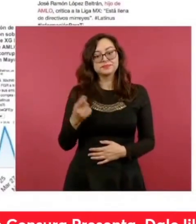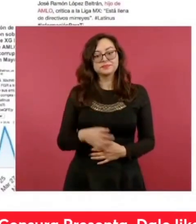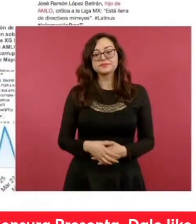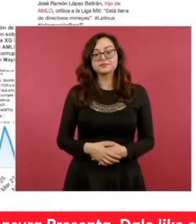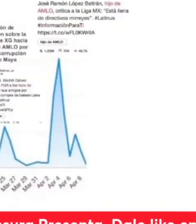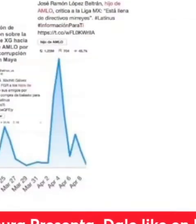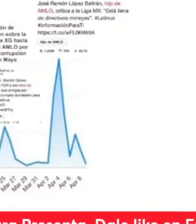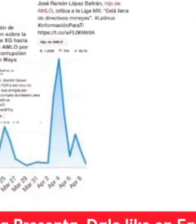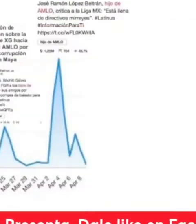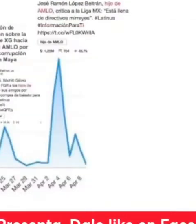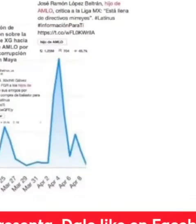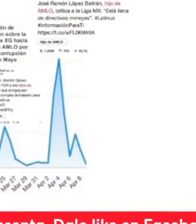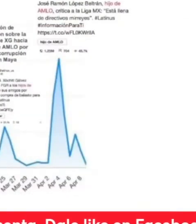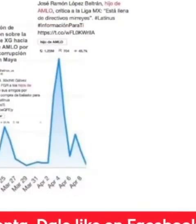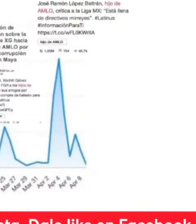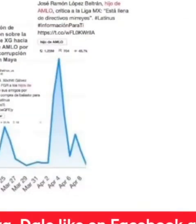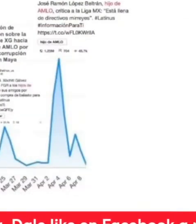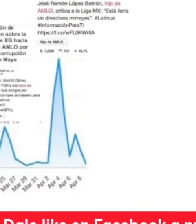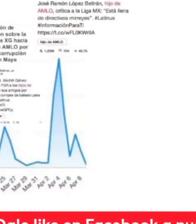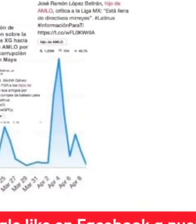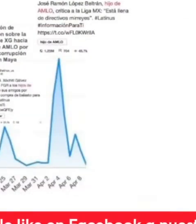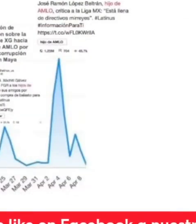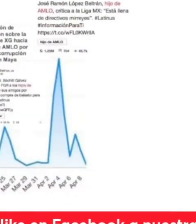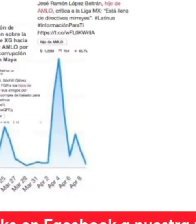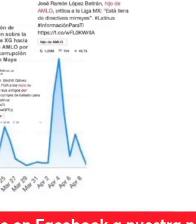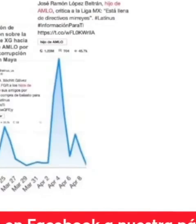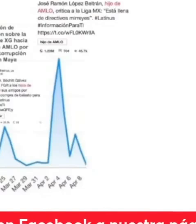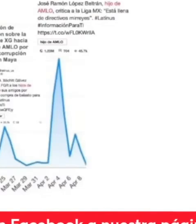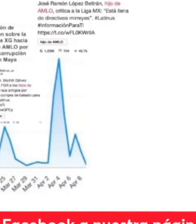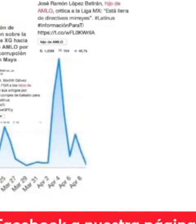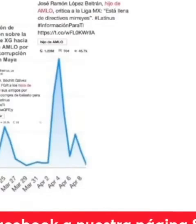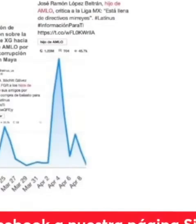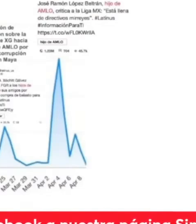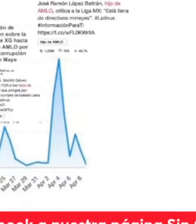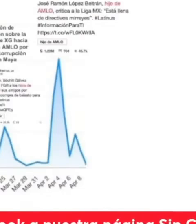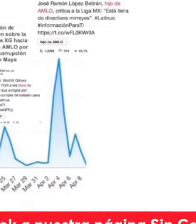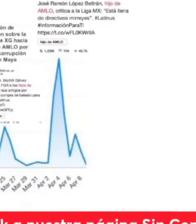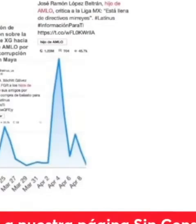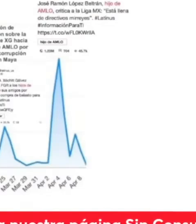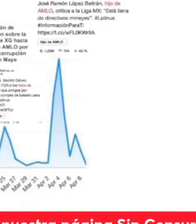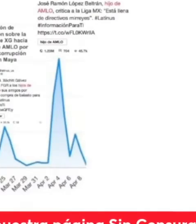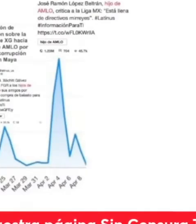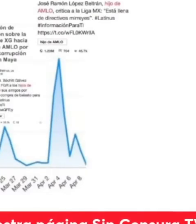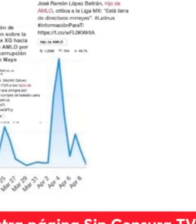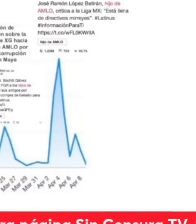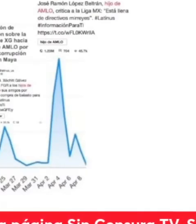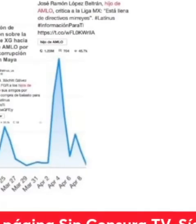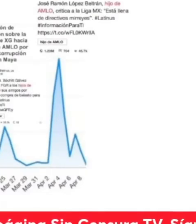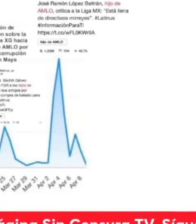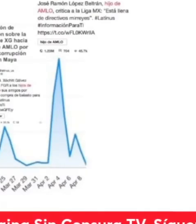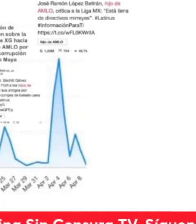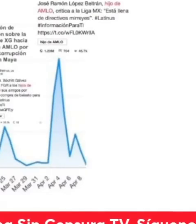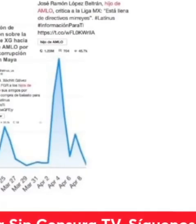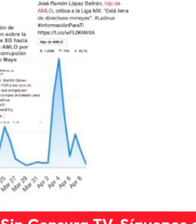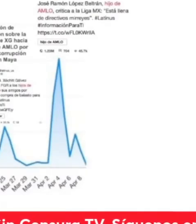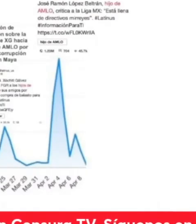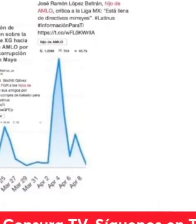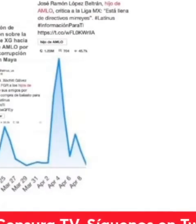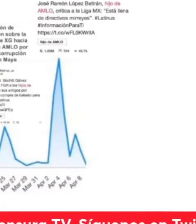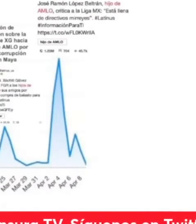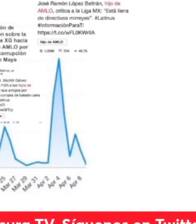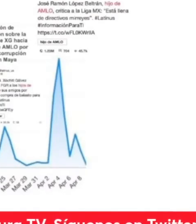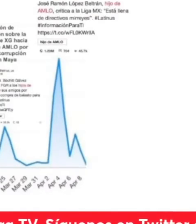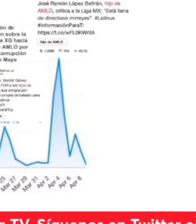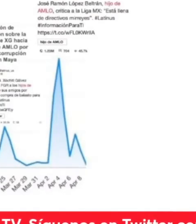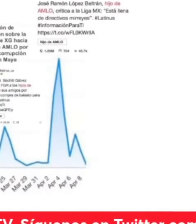observemos este otro botón de muestra de cómo se está pagando una guerra sucia sin